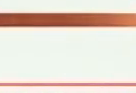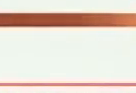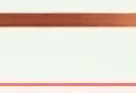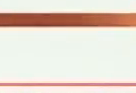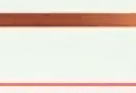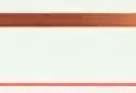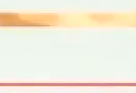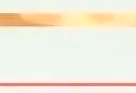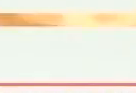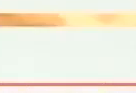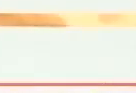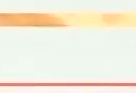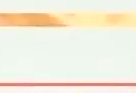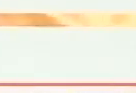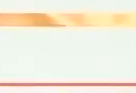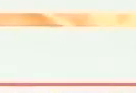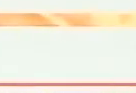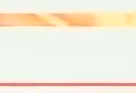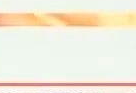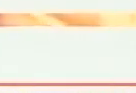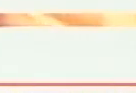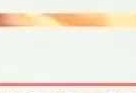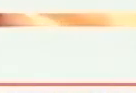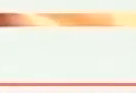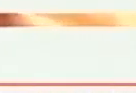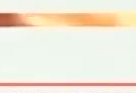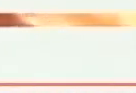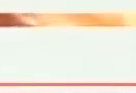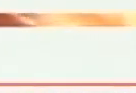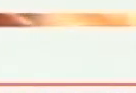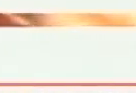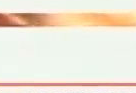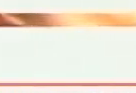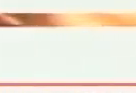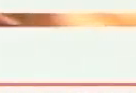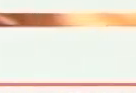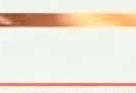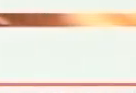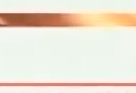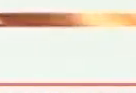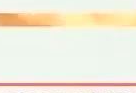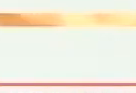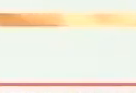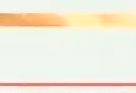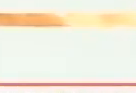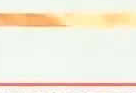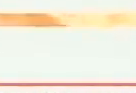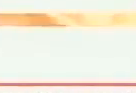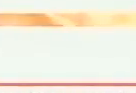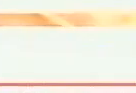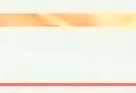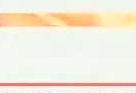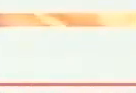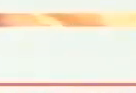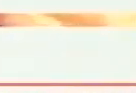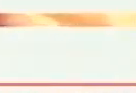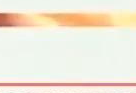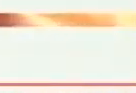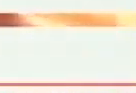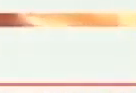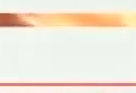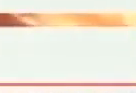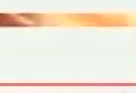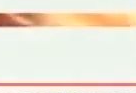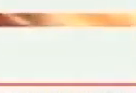interrogante en lo atinente a nuestras competencias para declarar la vigencia. ¿Qué órgano va a cumplir